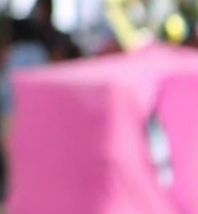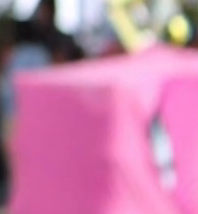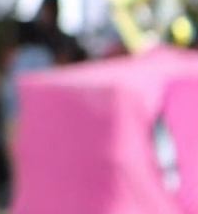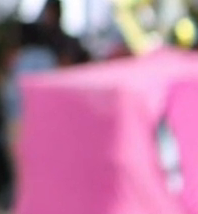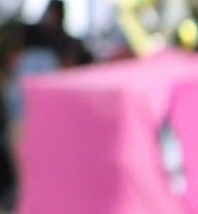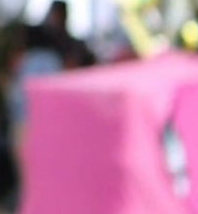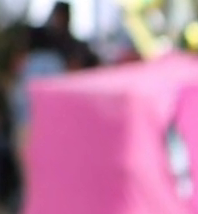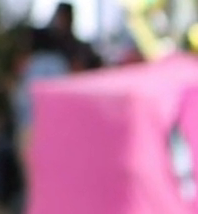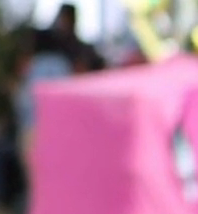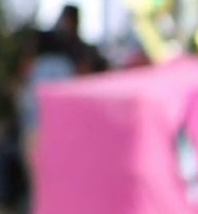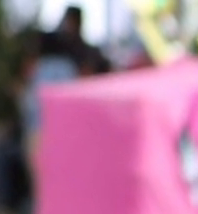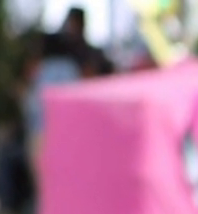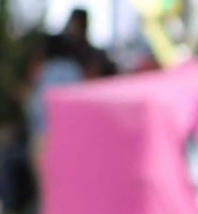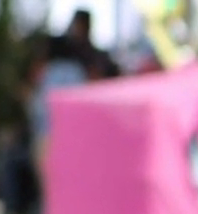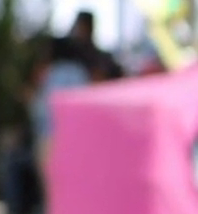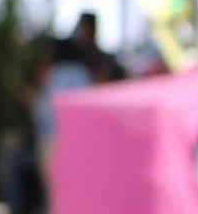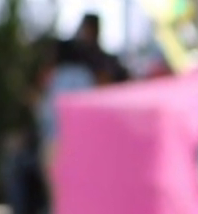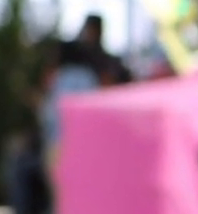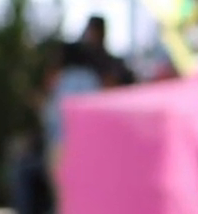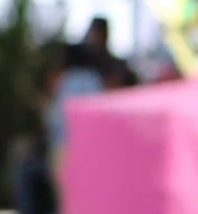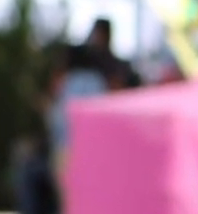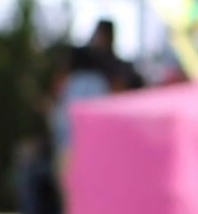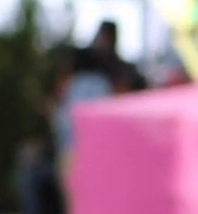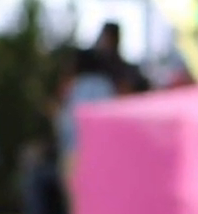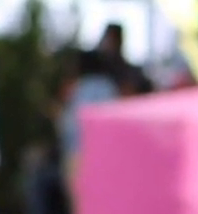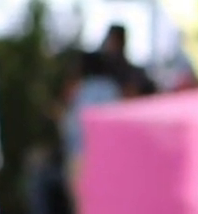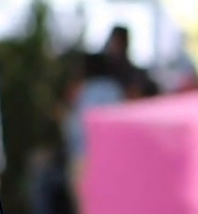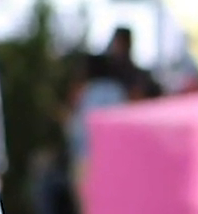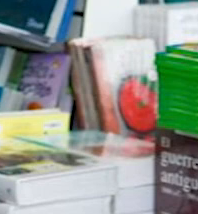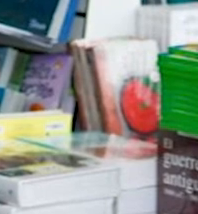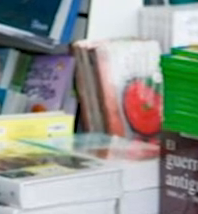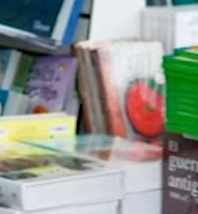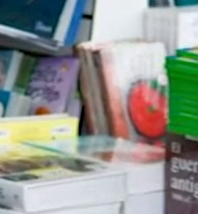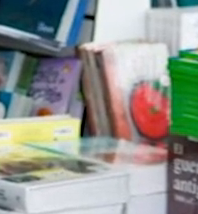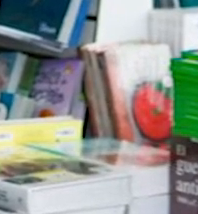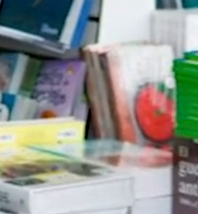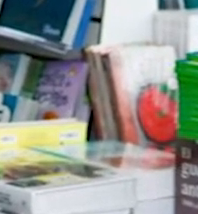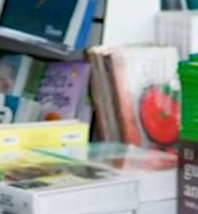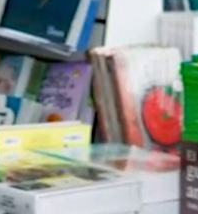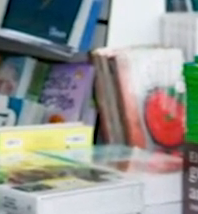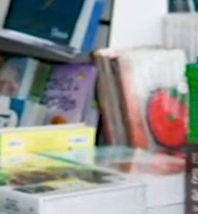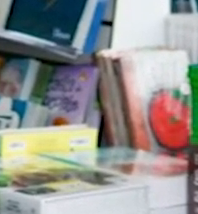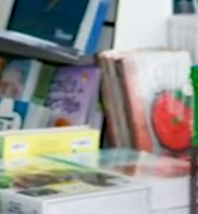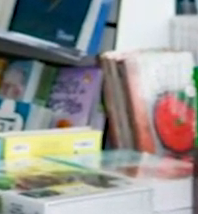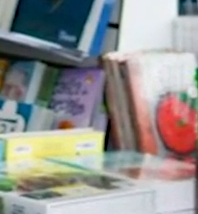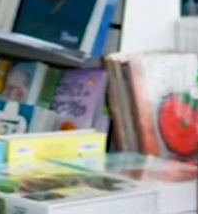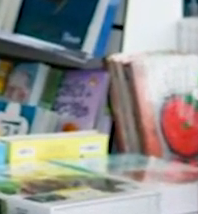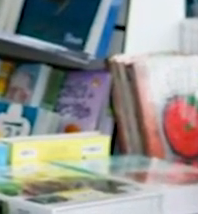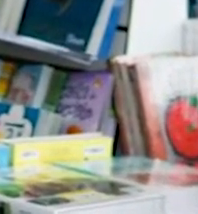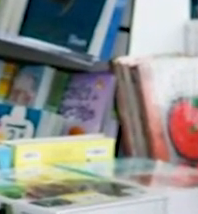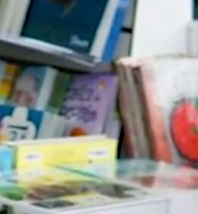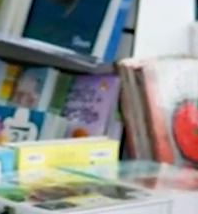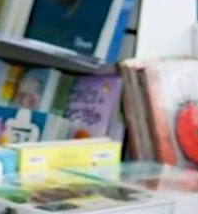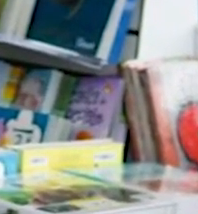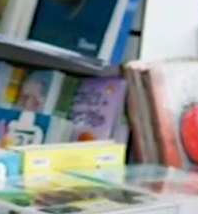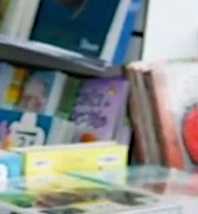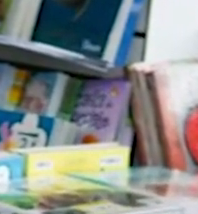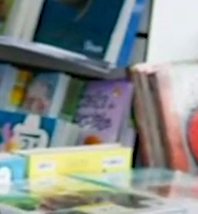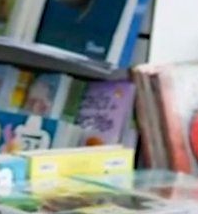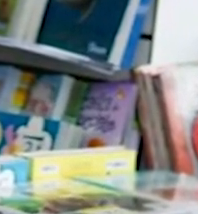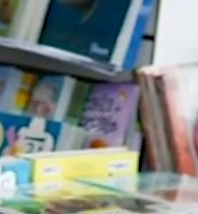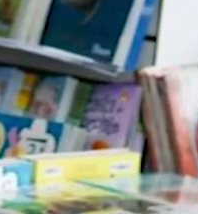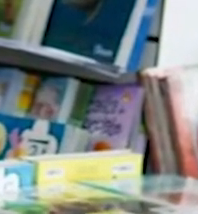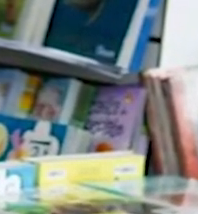un evento masivo de este tipo, con los libros y con la lectura. Como Fondo de Cultura Económica tuvimos